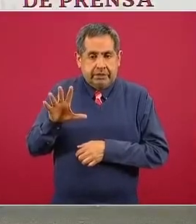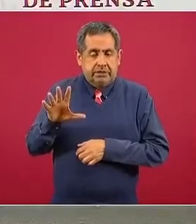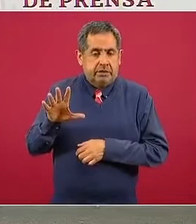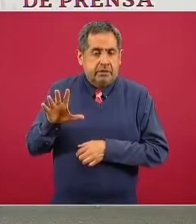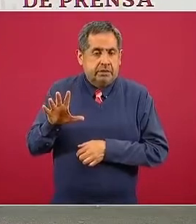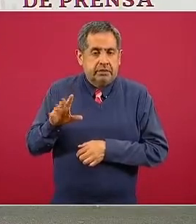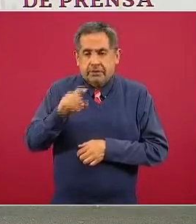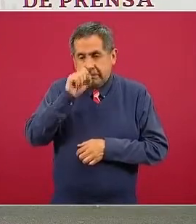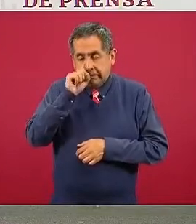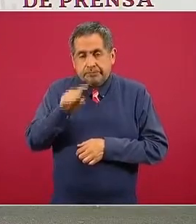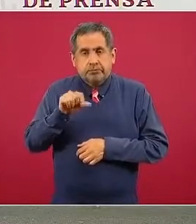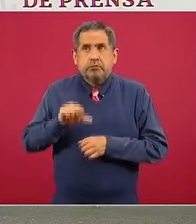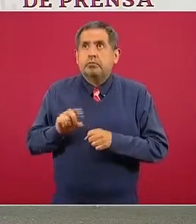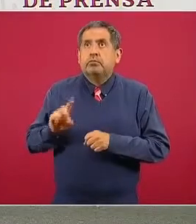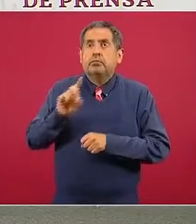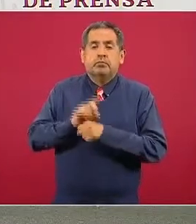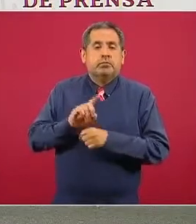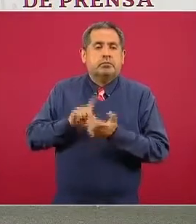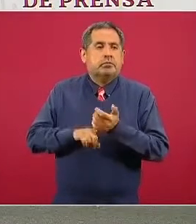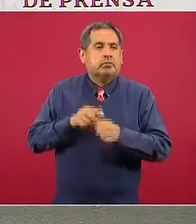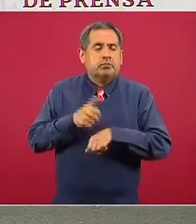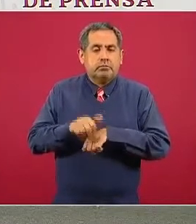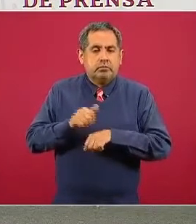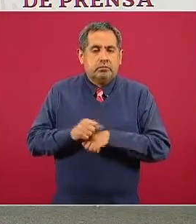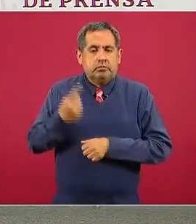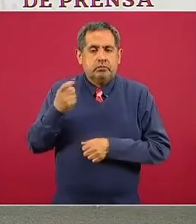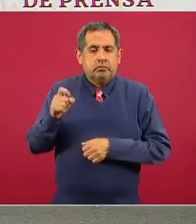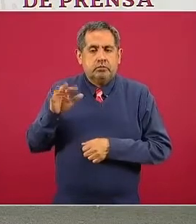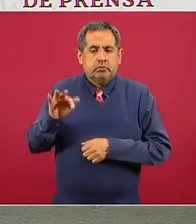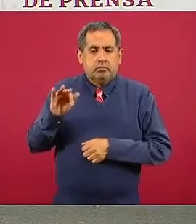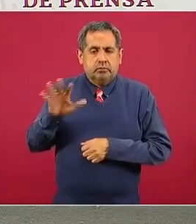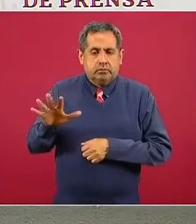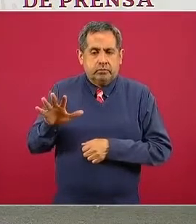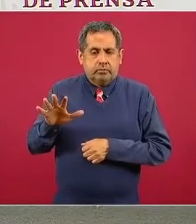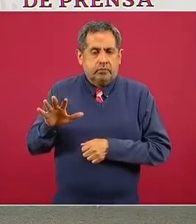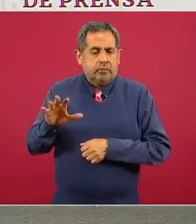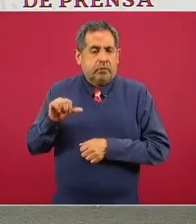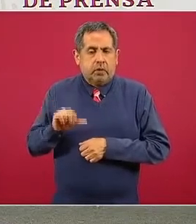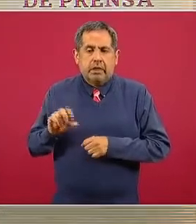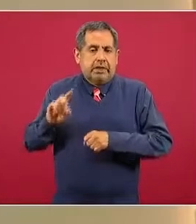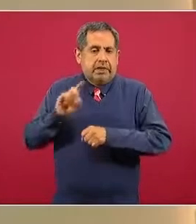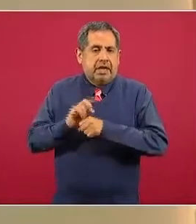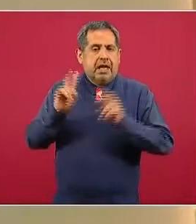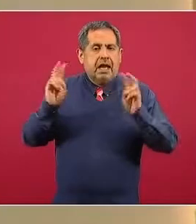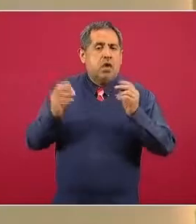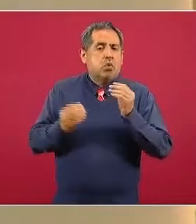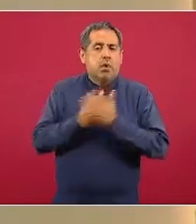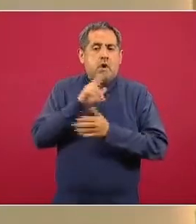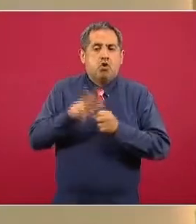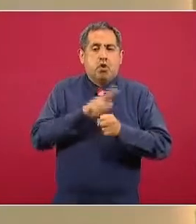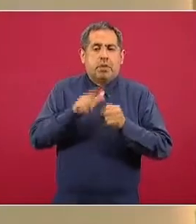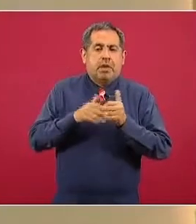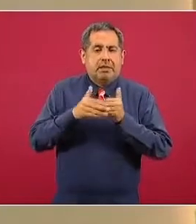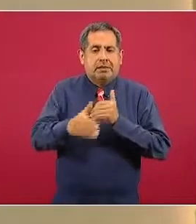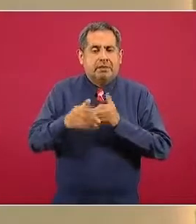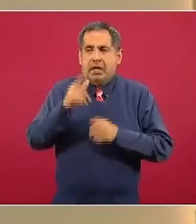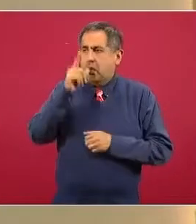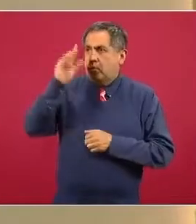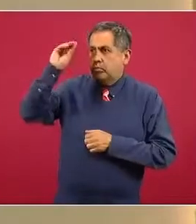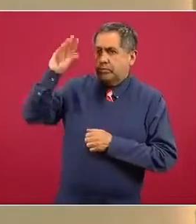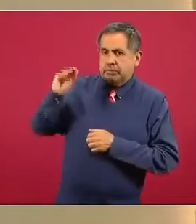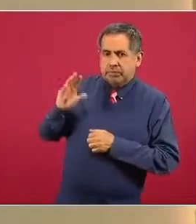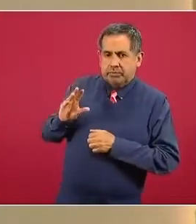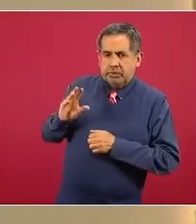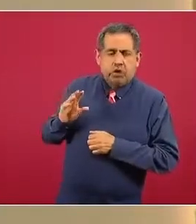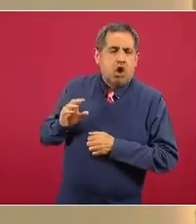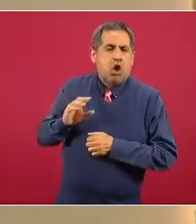235, así como también el día de hoy es el número 145 de esta nueva normalidad caracterizada por el semáforo de